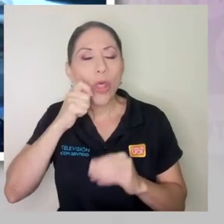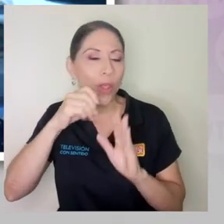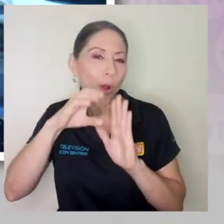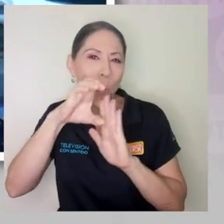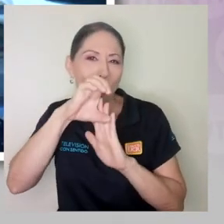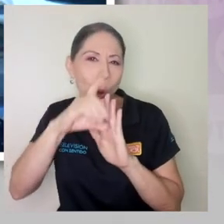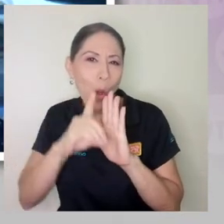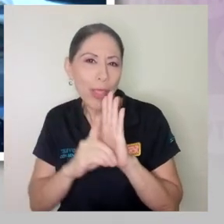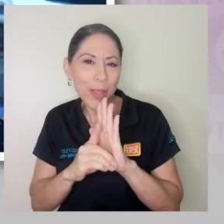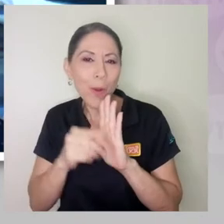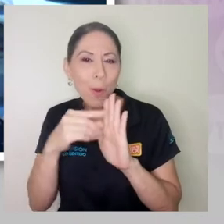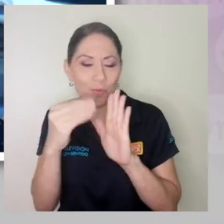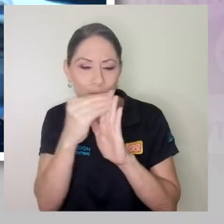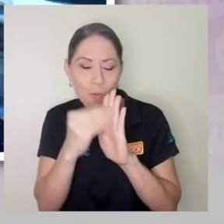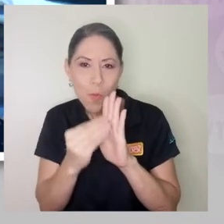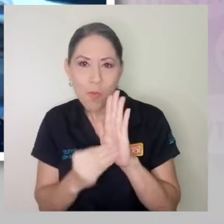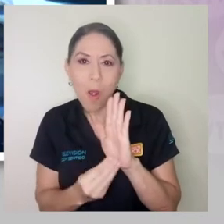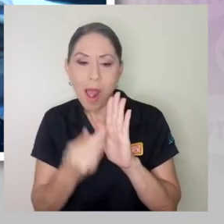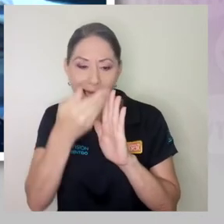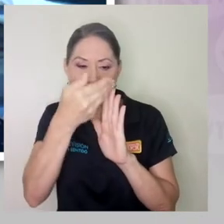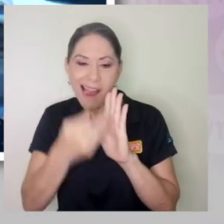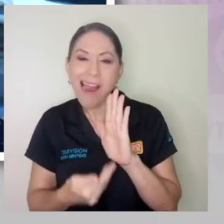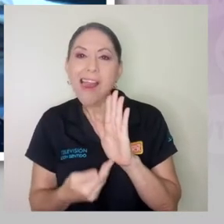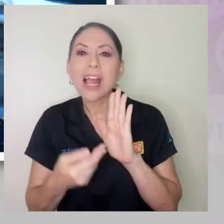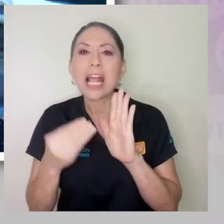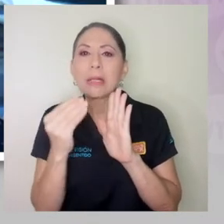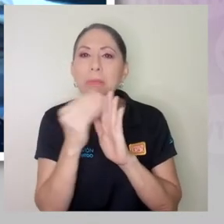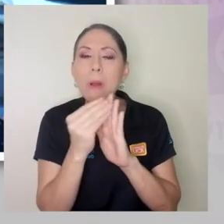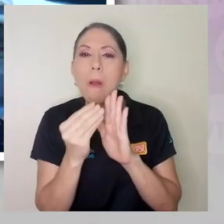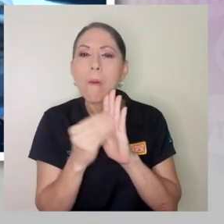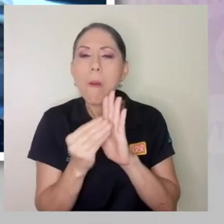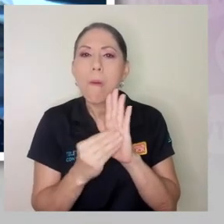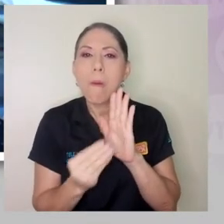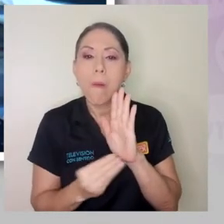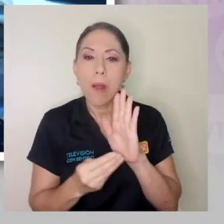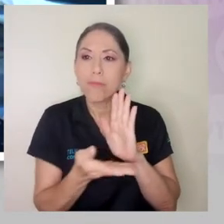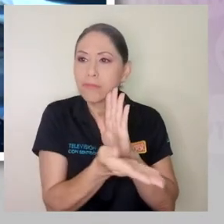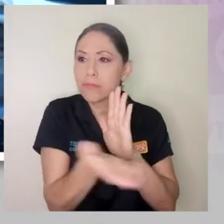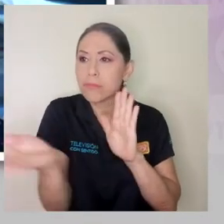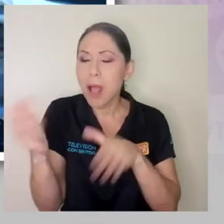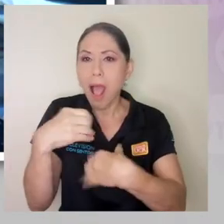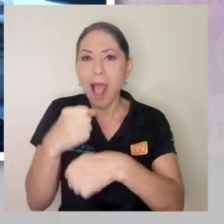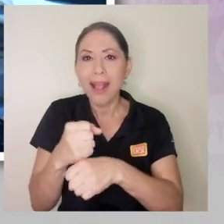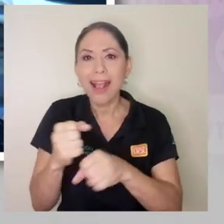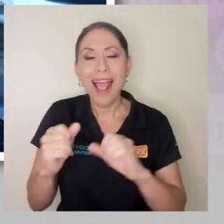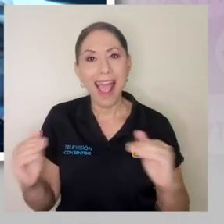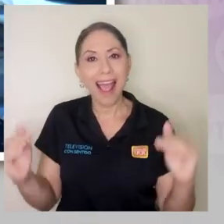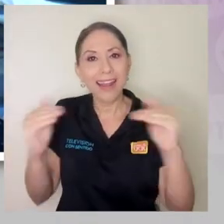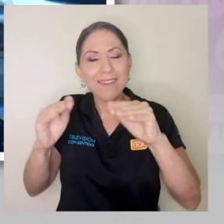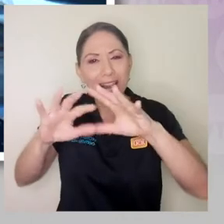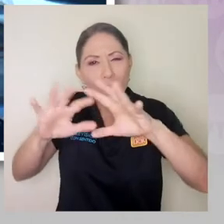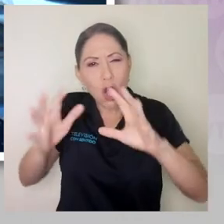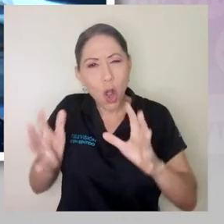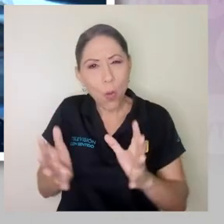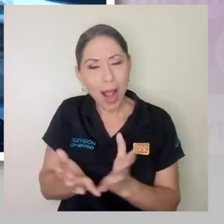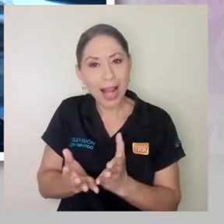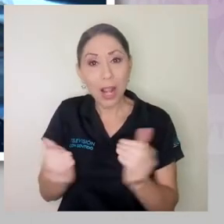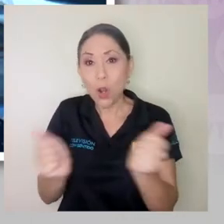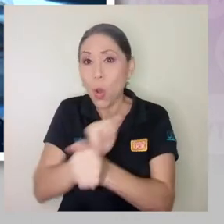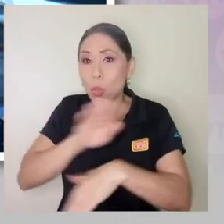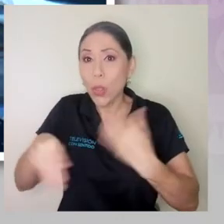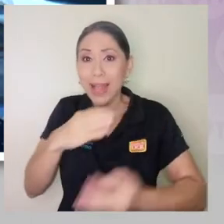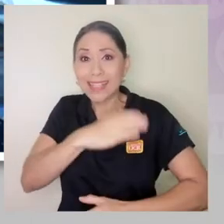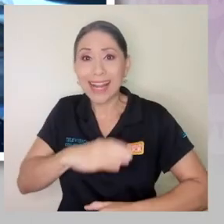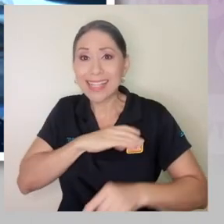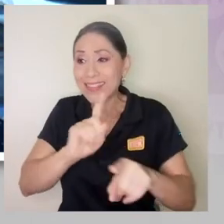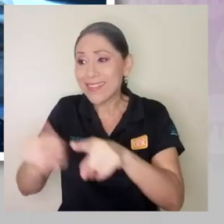esas acciones generales que pueden hacer que a nivel global y con las diferentes particularidades que hay en todos los países y en los